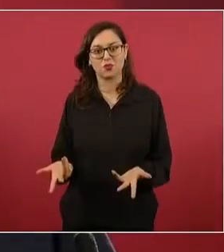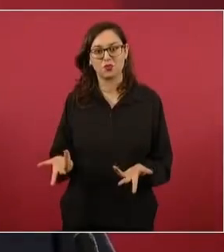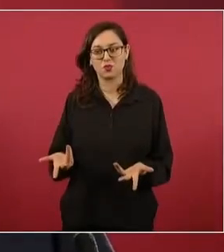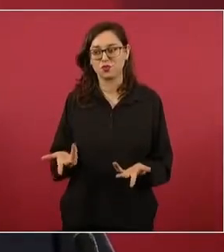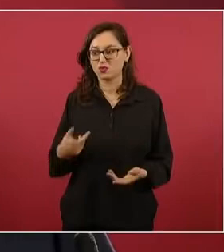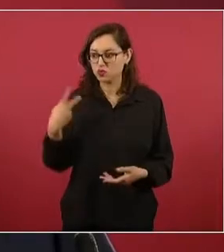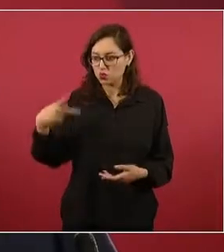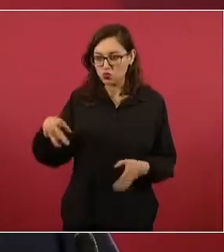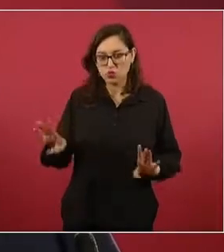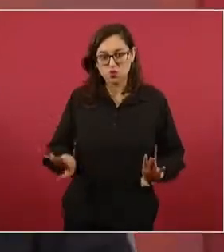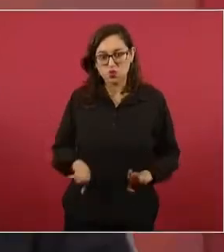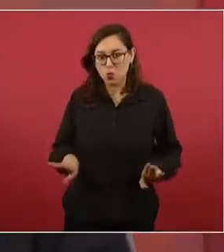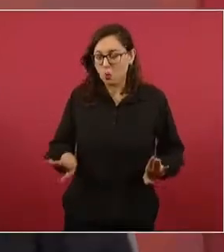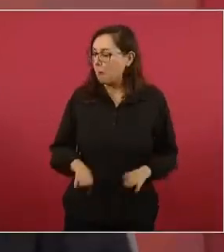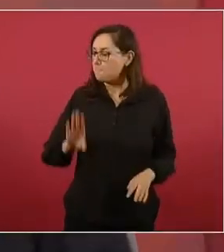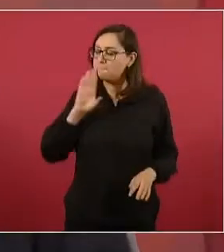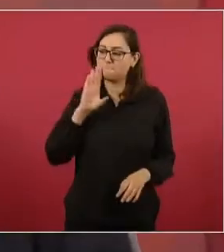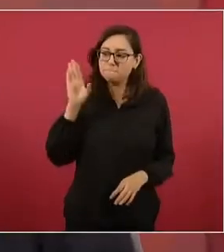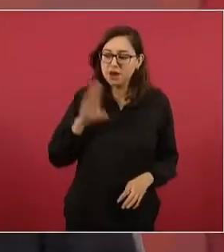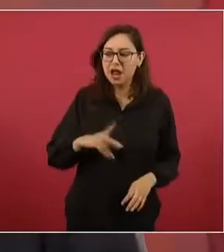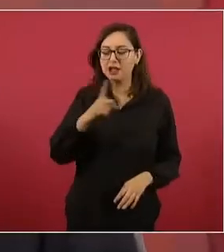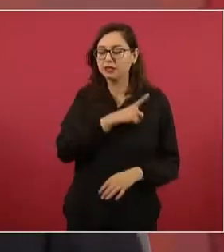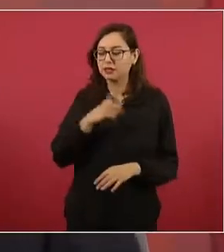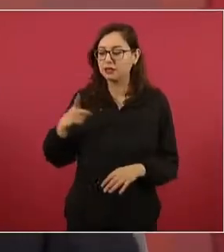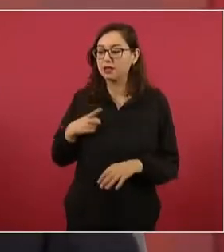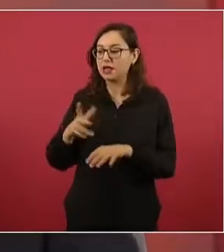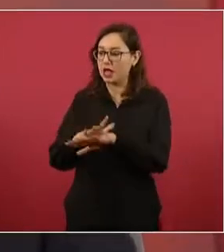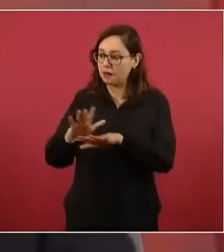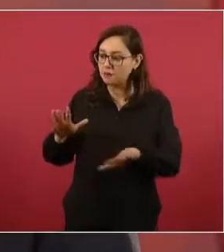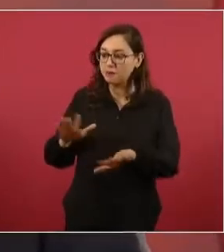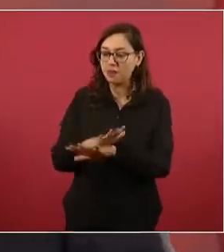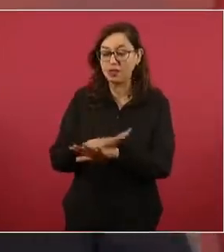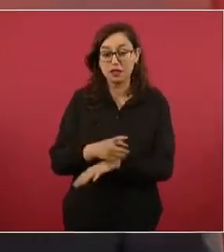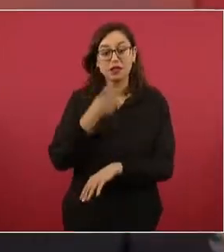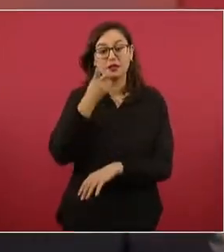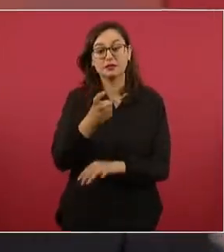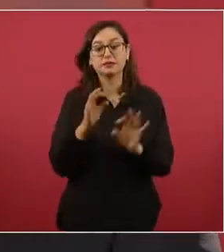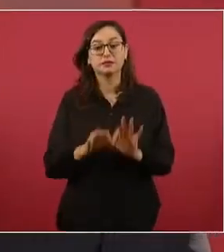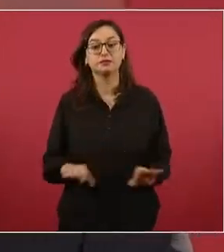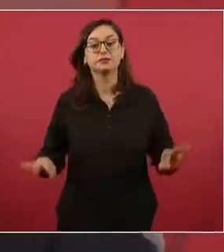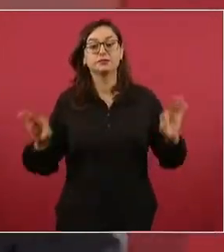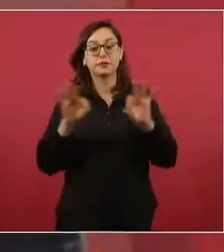Esto es muy importante porque es el perdón.